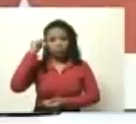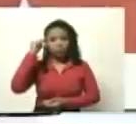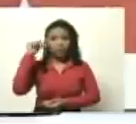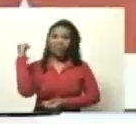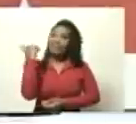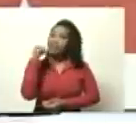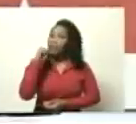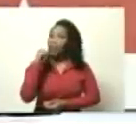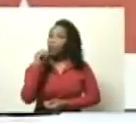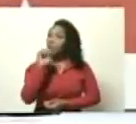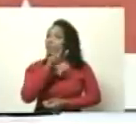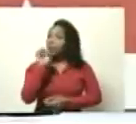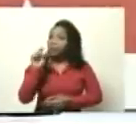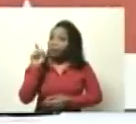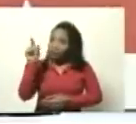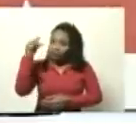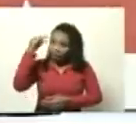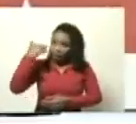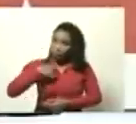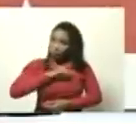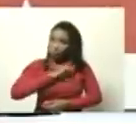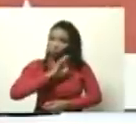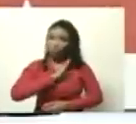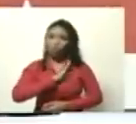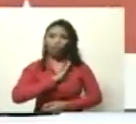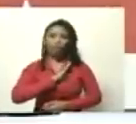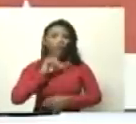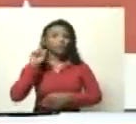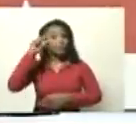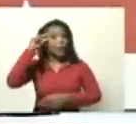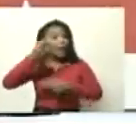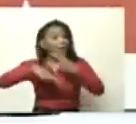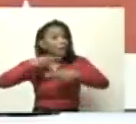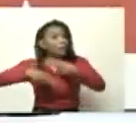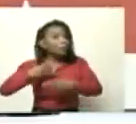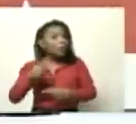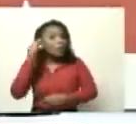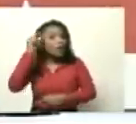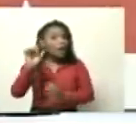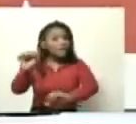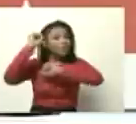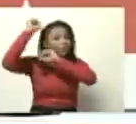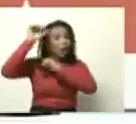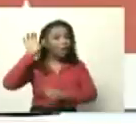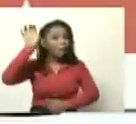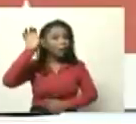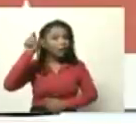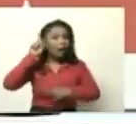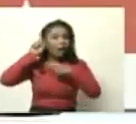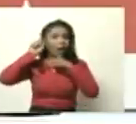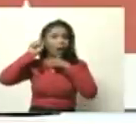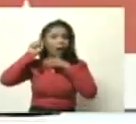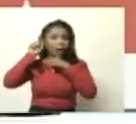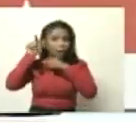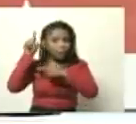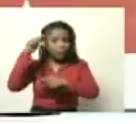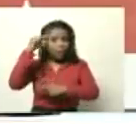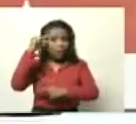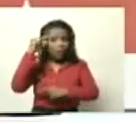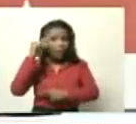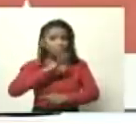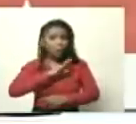sábado 30, ese día es de nosotros, ese día es de la revolución, ese día es victoria de la patria, ese día es